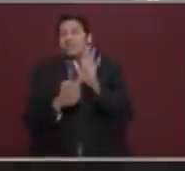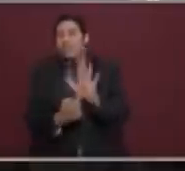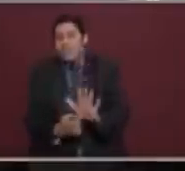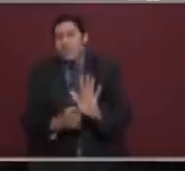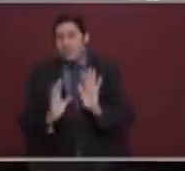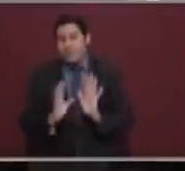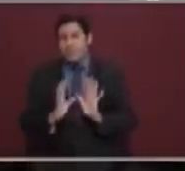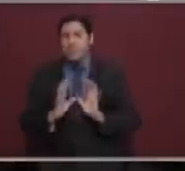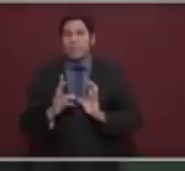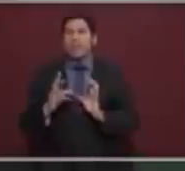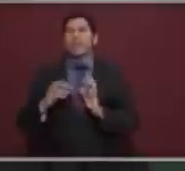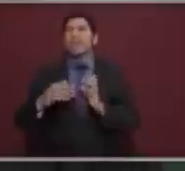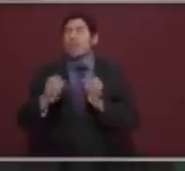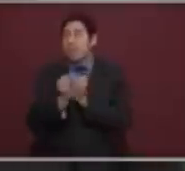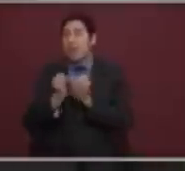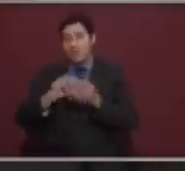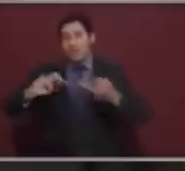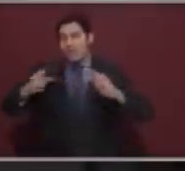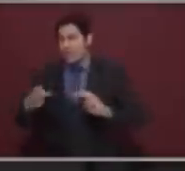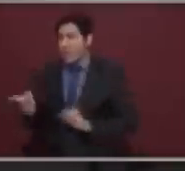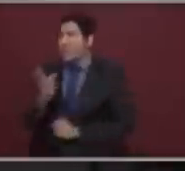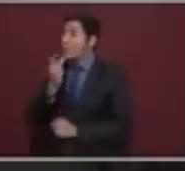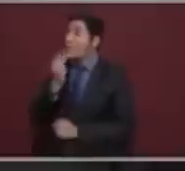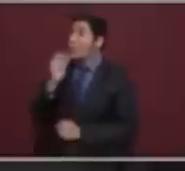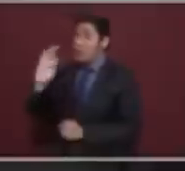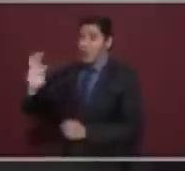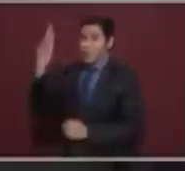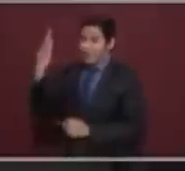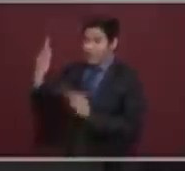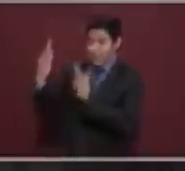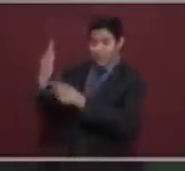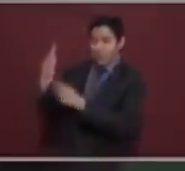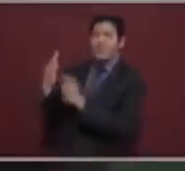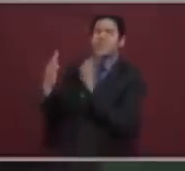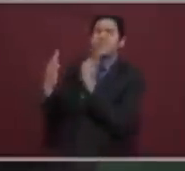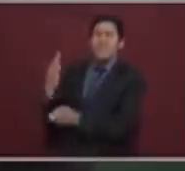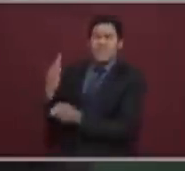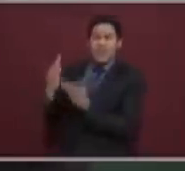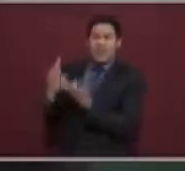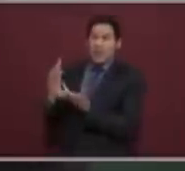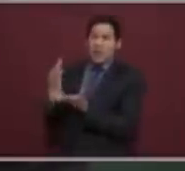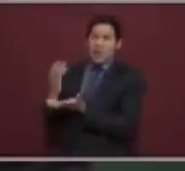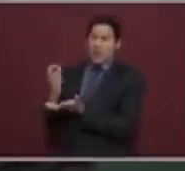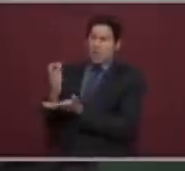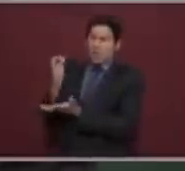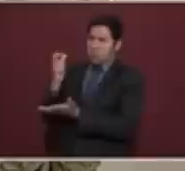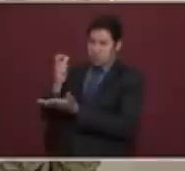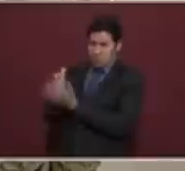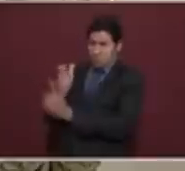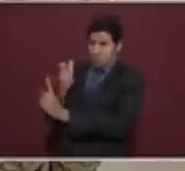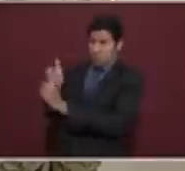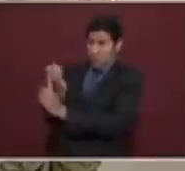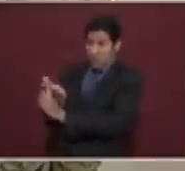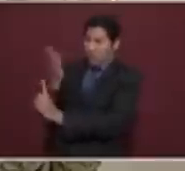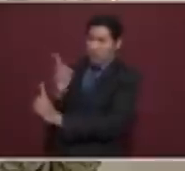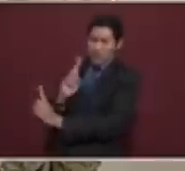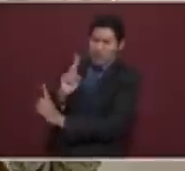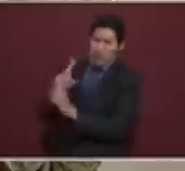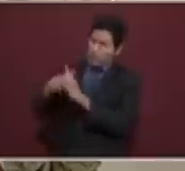elementos de la policía federal el atractivo de que sea progresivamente